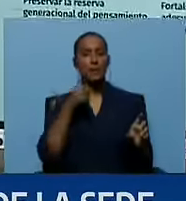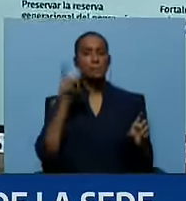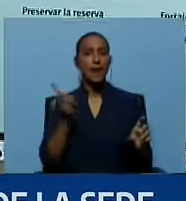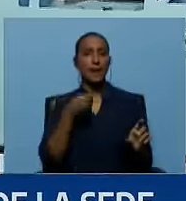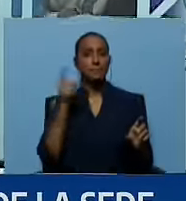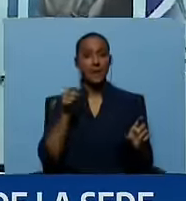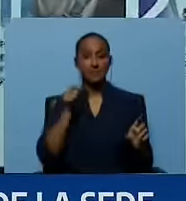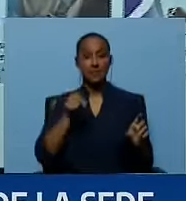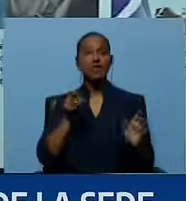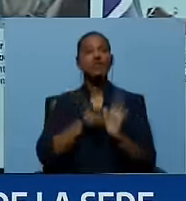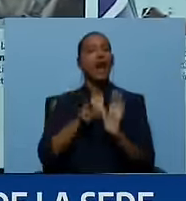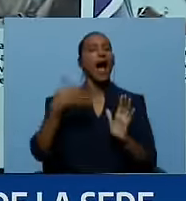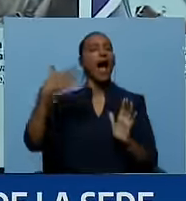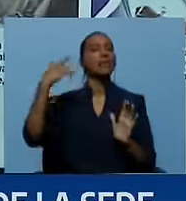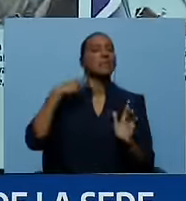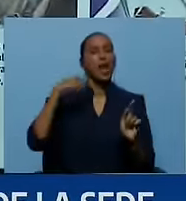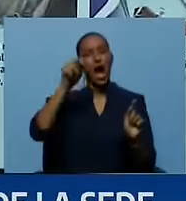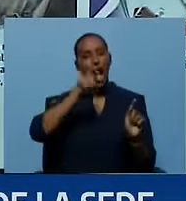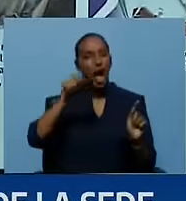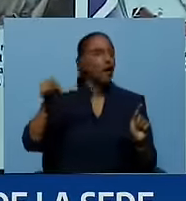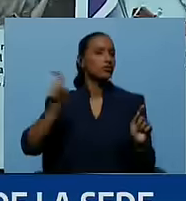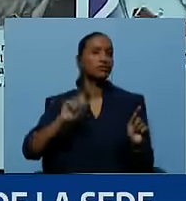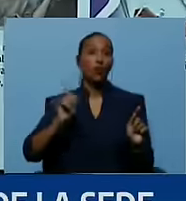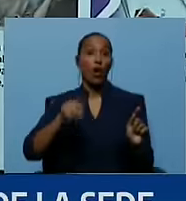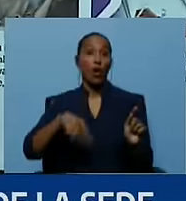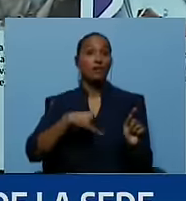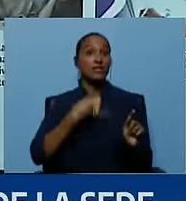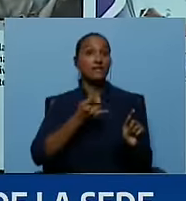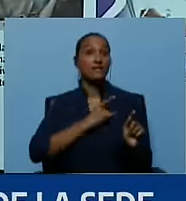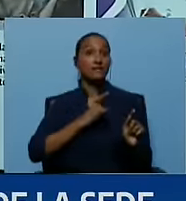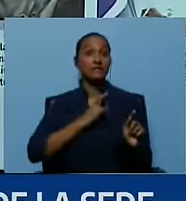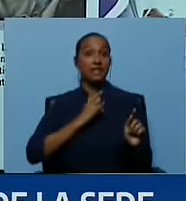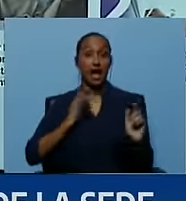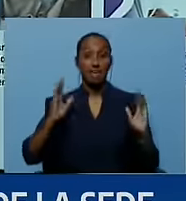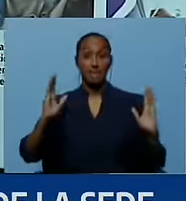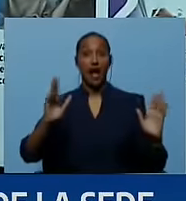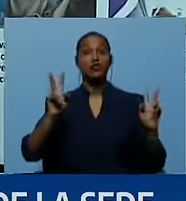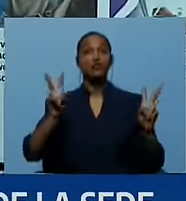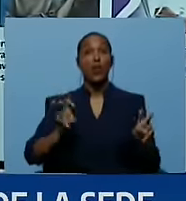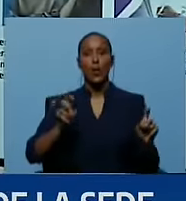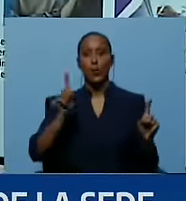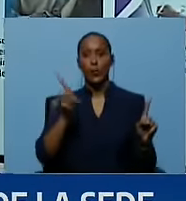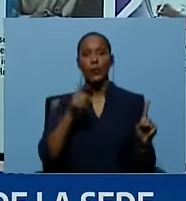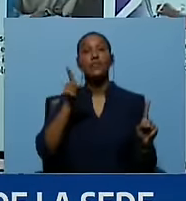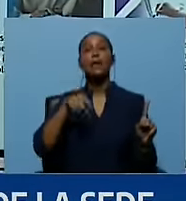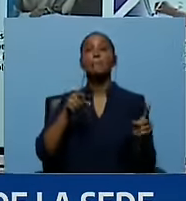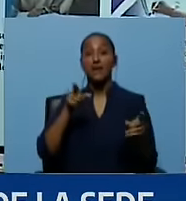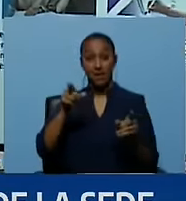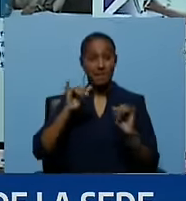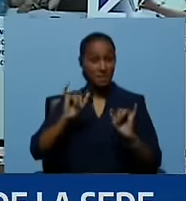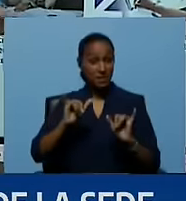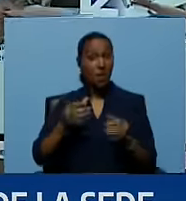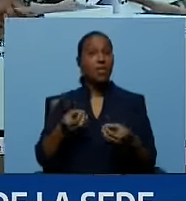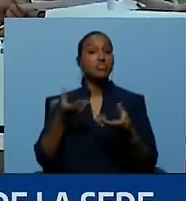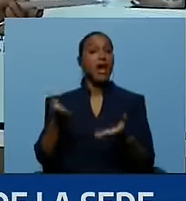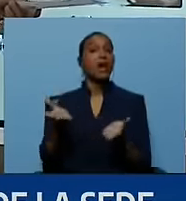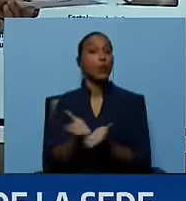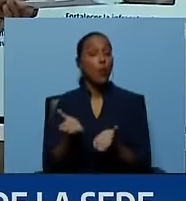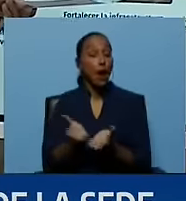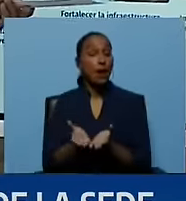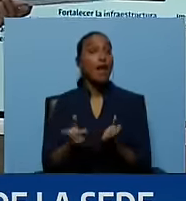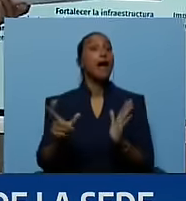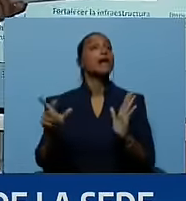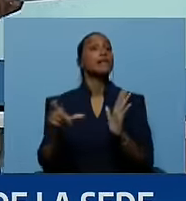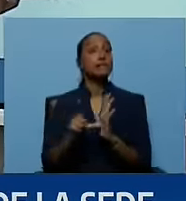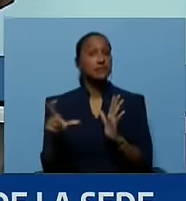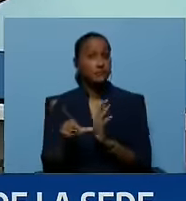pizarras interactivas que van a estar en la universidad, pero también van para las escuelas, para los liceos, porque es el proyecto